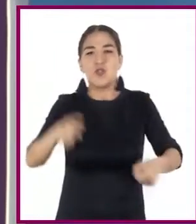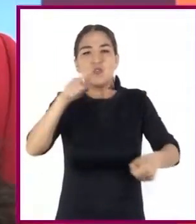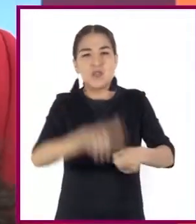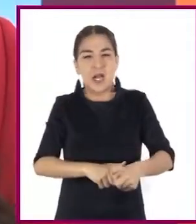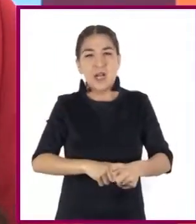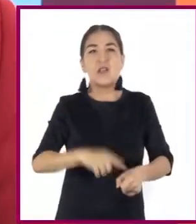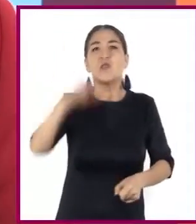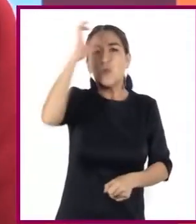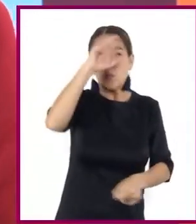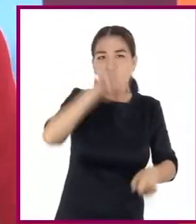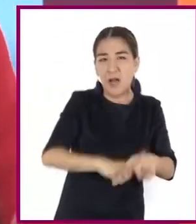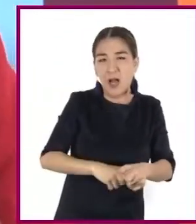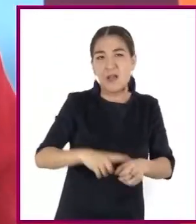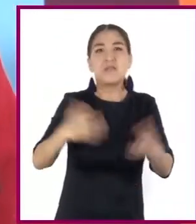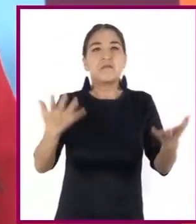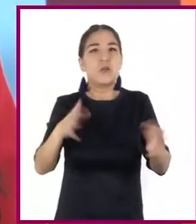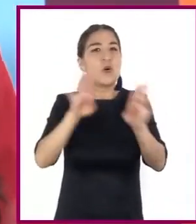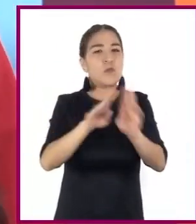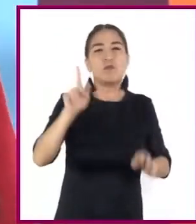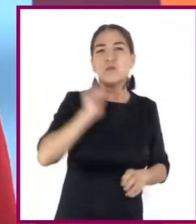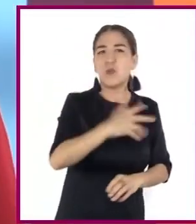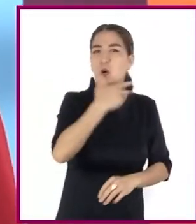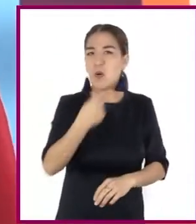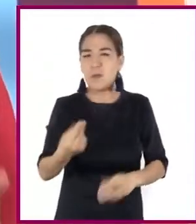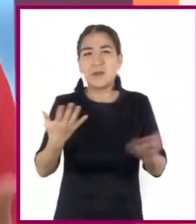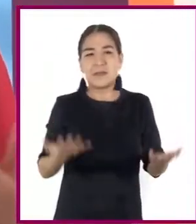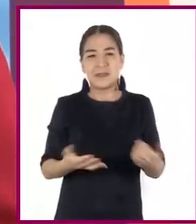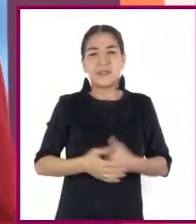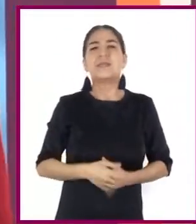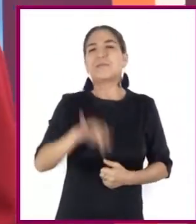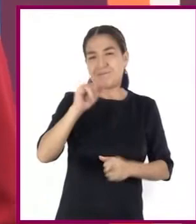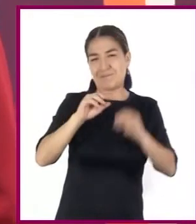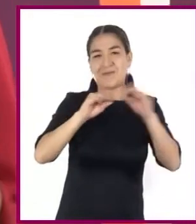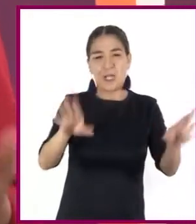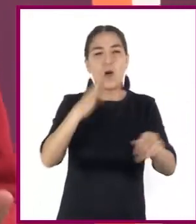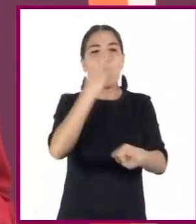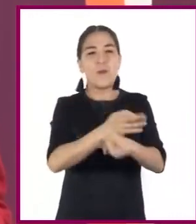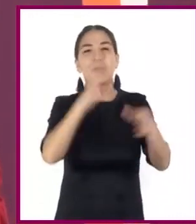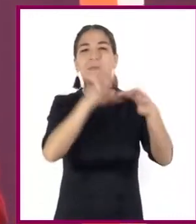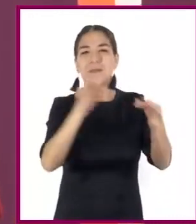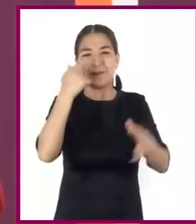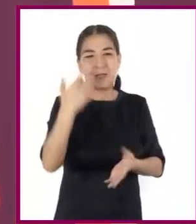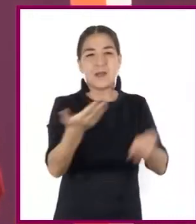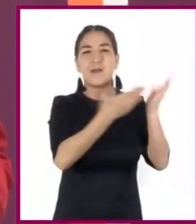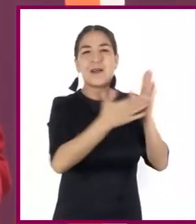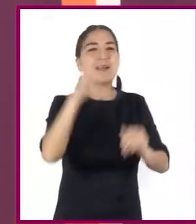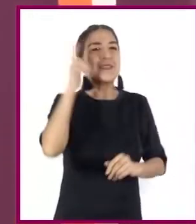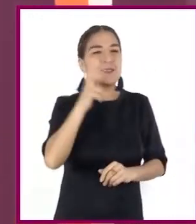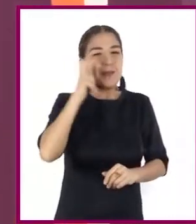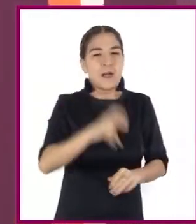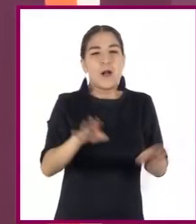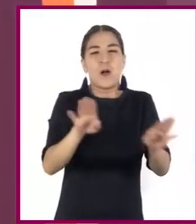género? ¡Claro! Y para comprender un poco estos componentes, veamos y